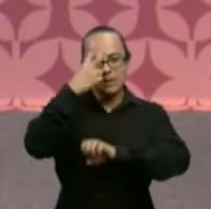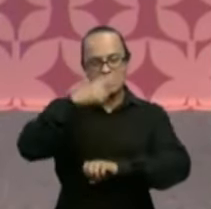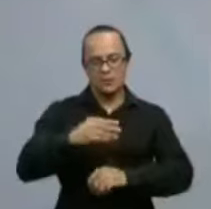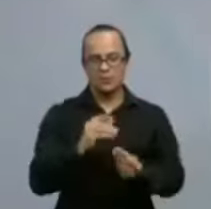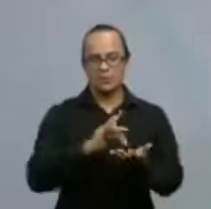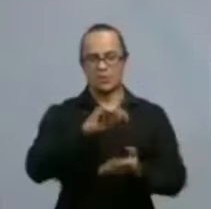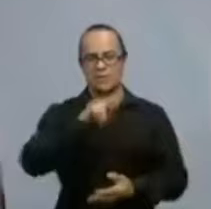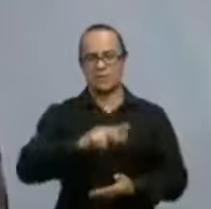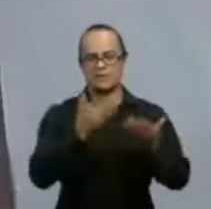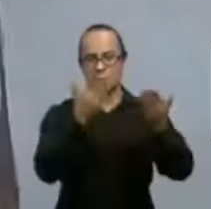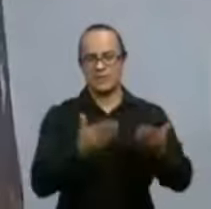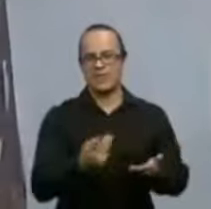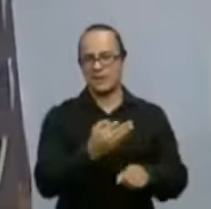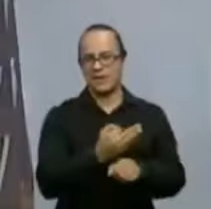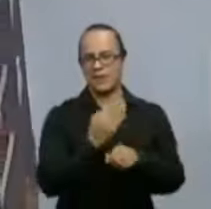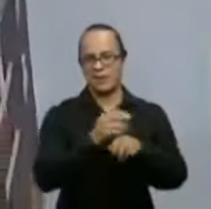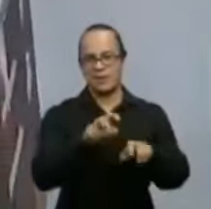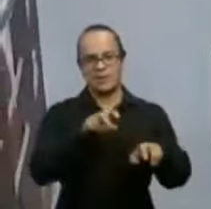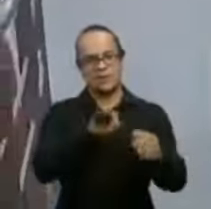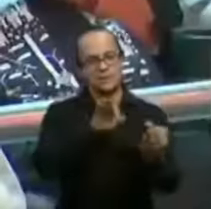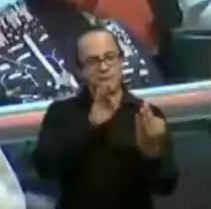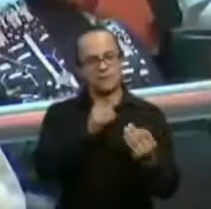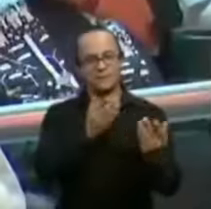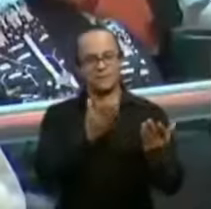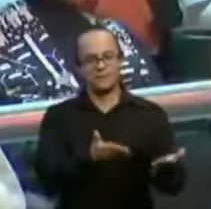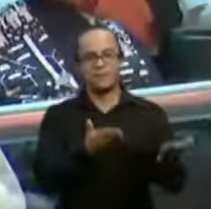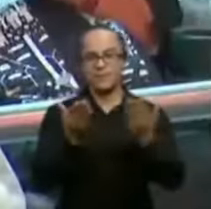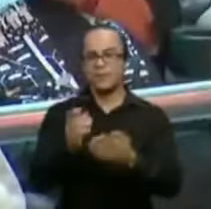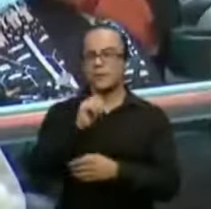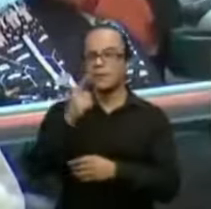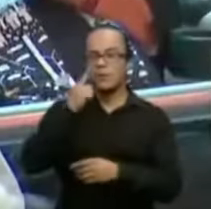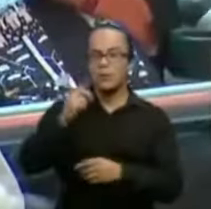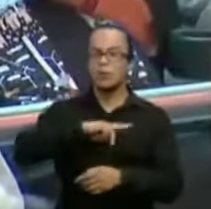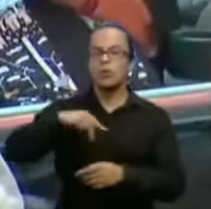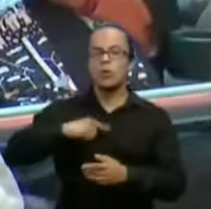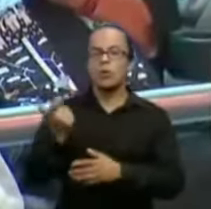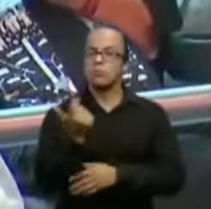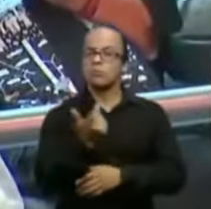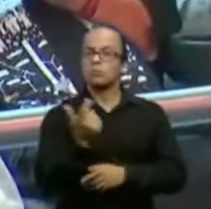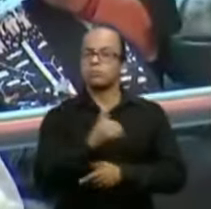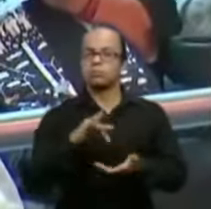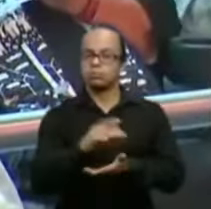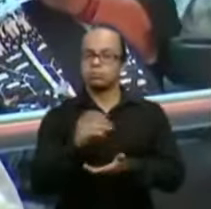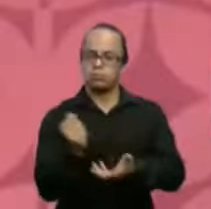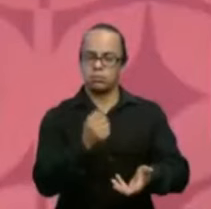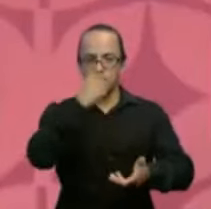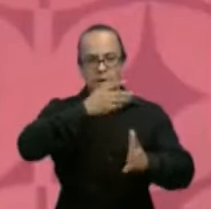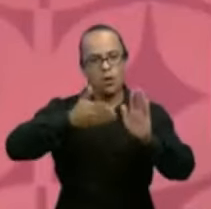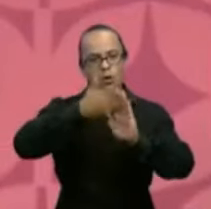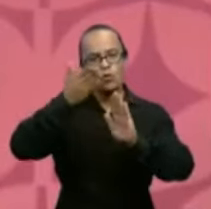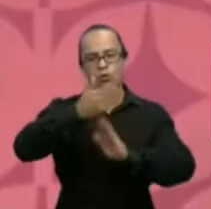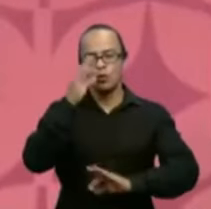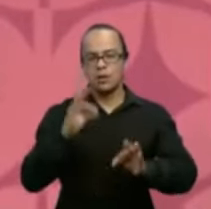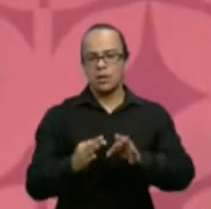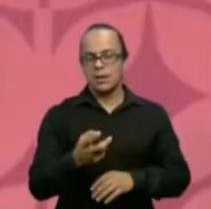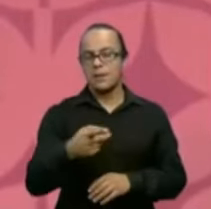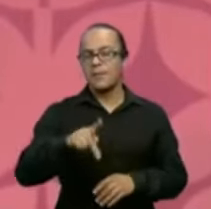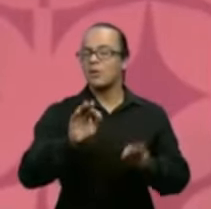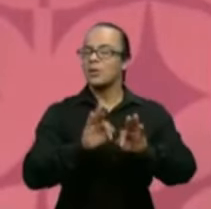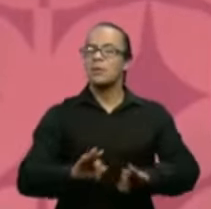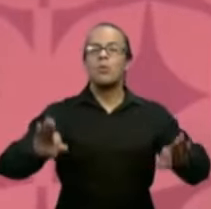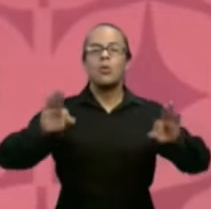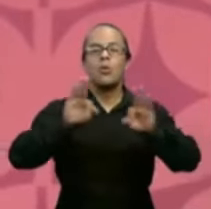Muchas gracias por estar aquí. Invertiremos como nunca antes en infraestructura, pero sobre